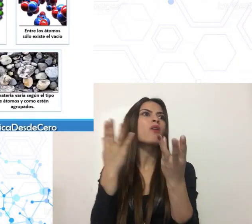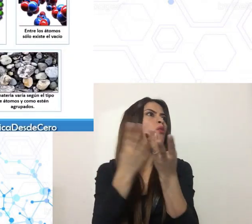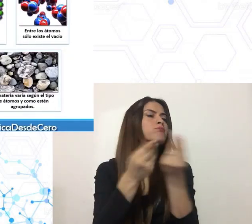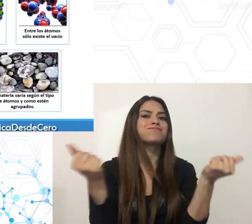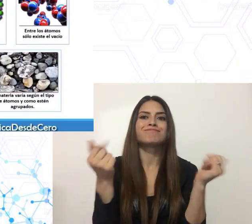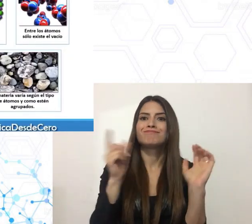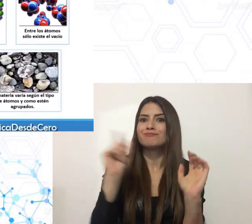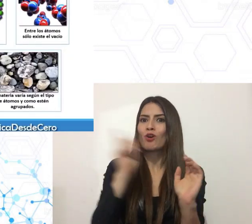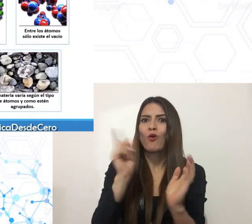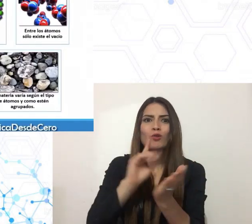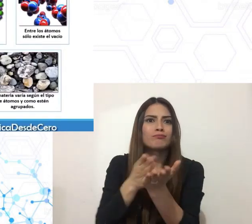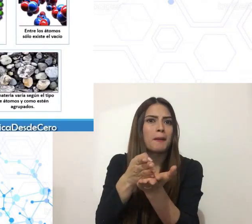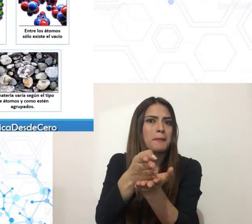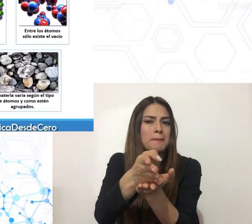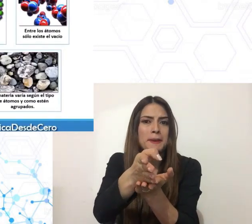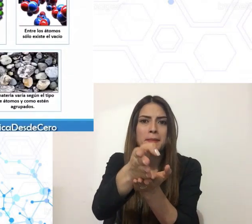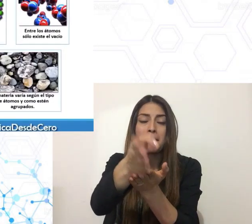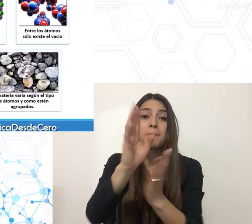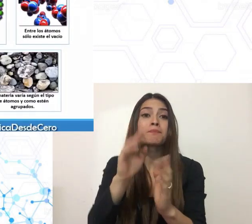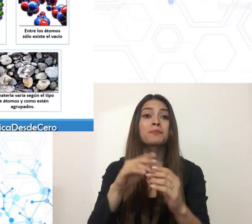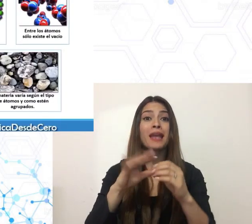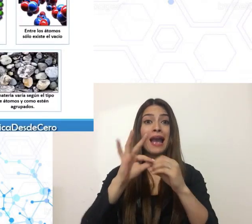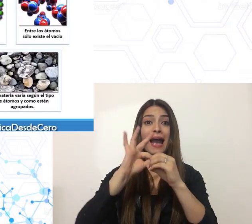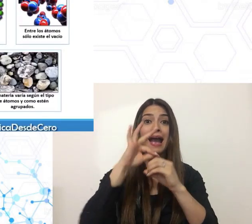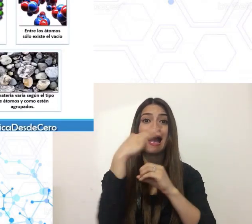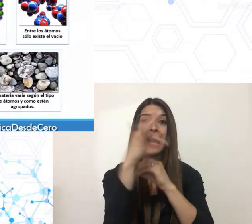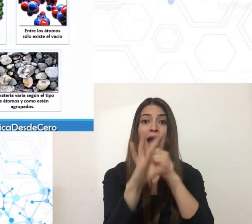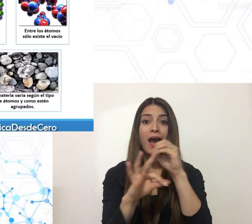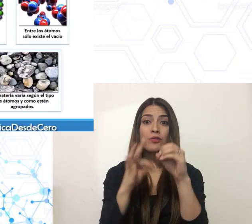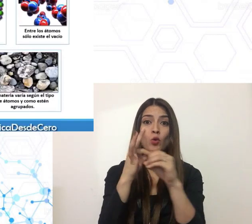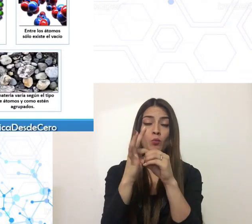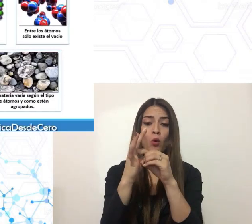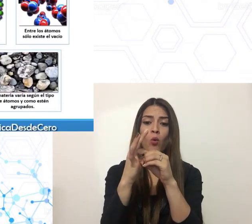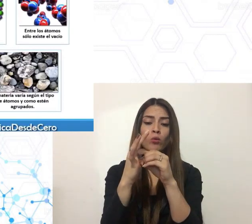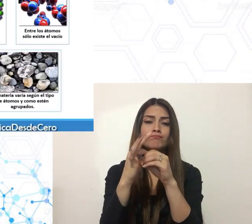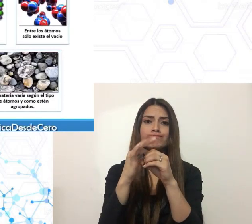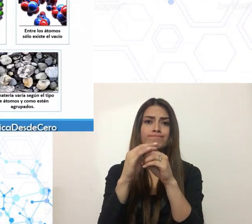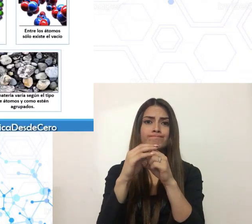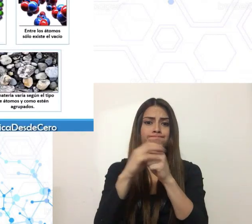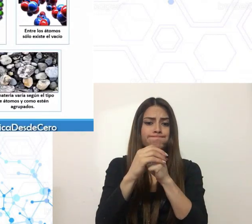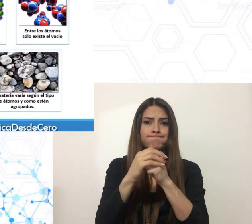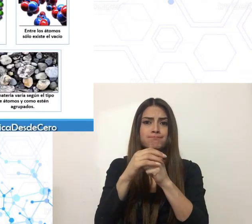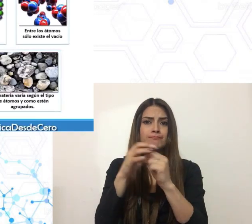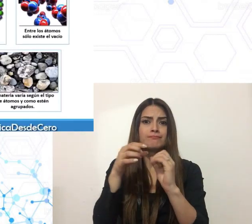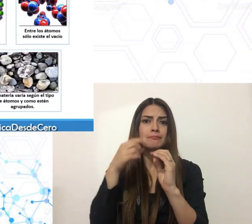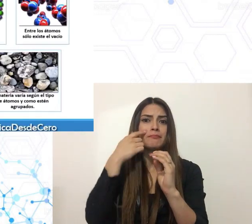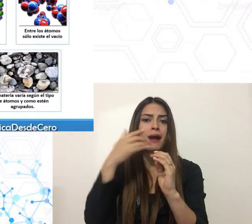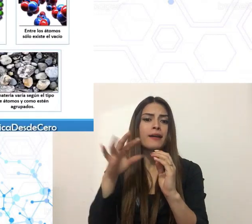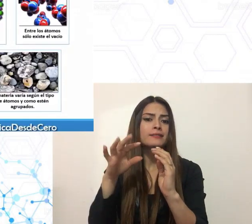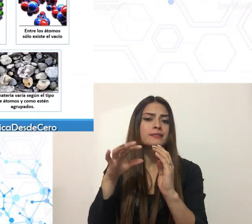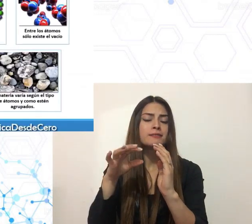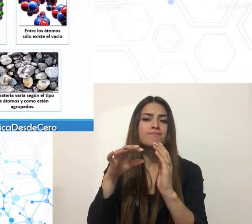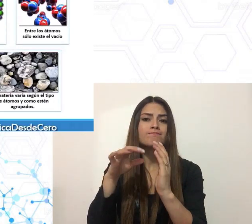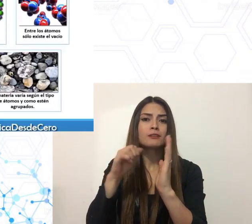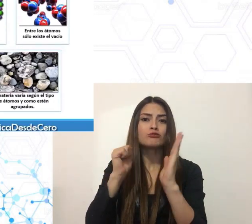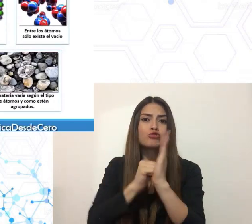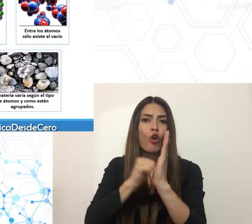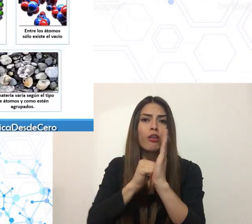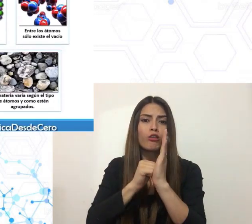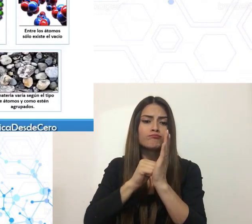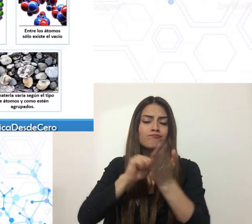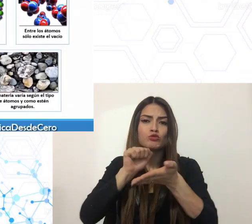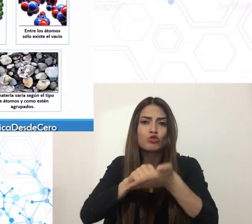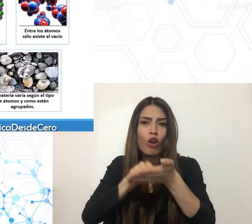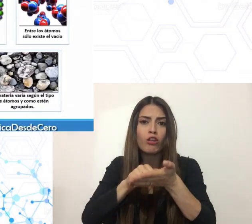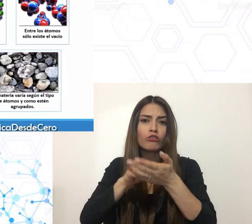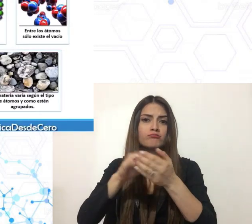diferentes sistemas materiales tienen diferentes tamaños los átomos dependiendo de la sustancia material, y la materia se